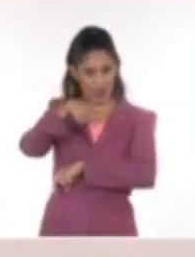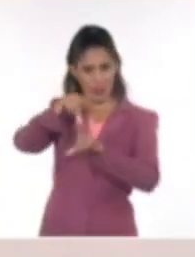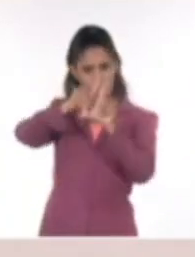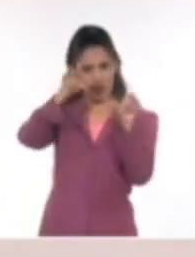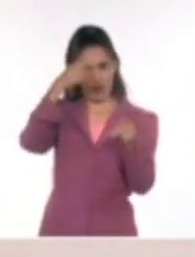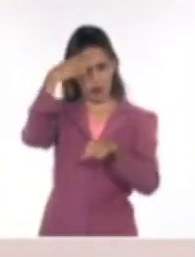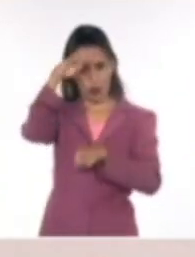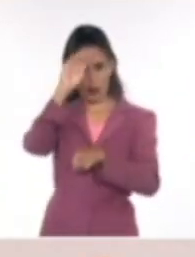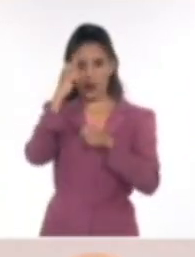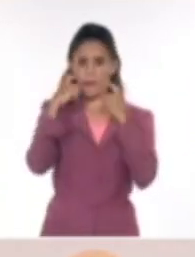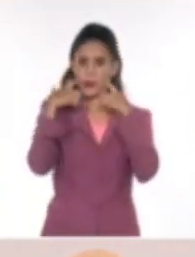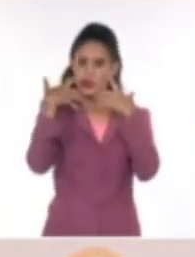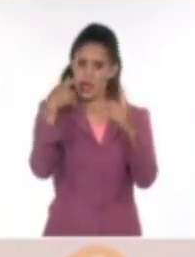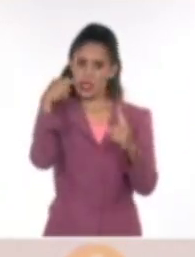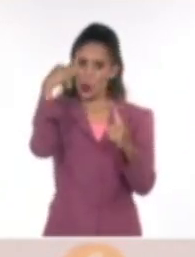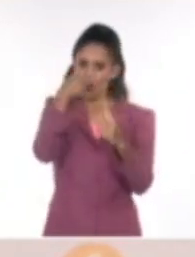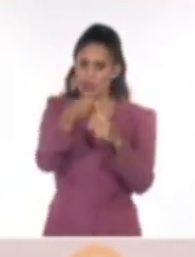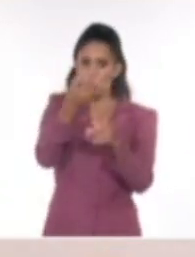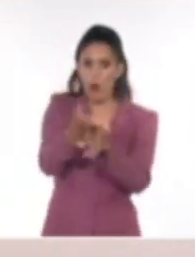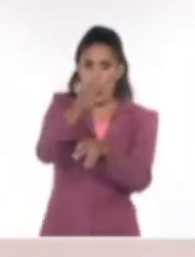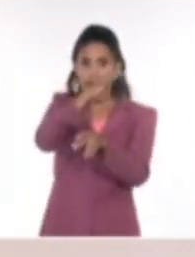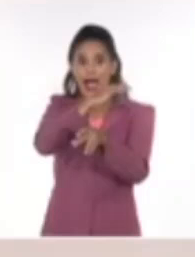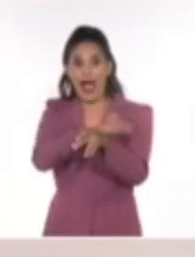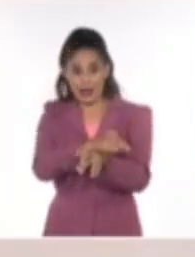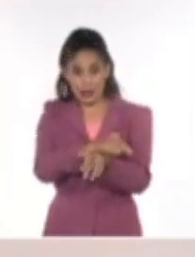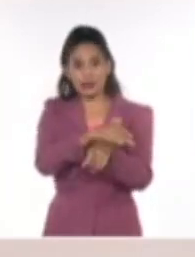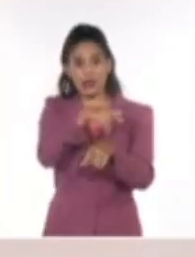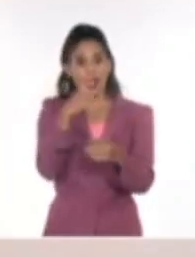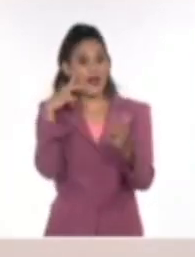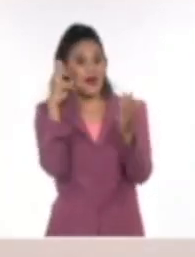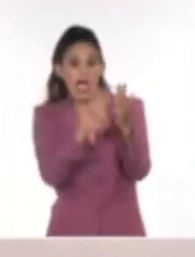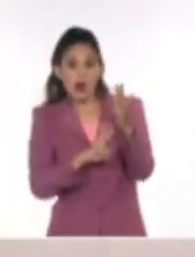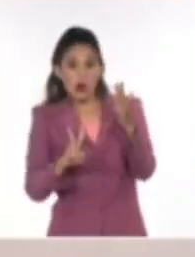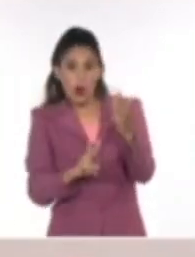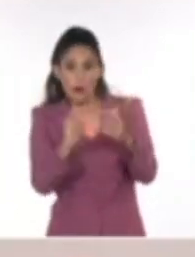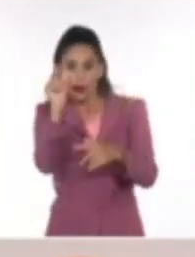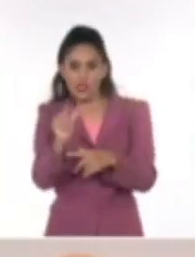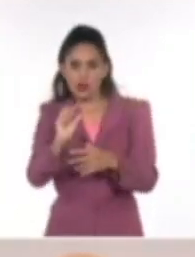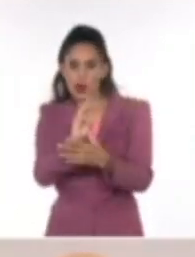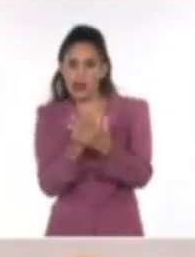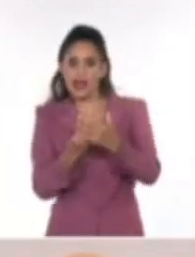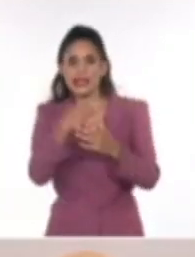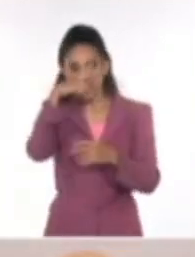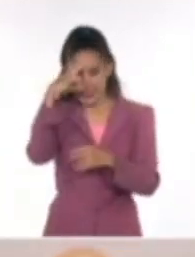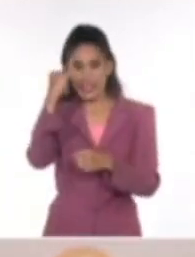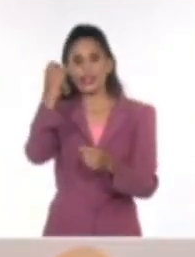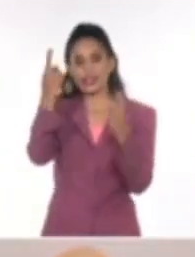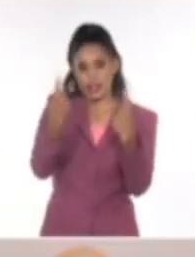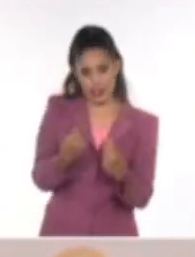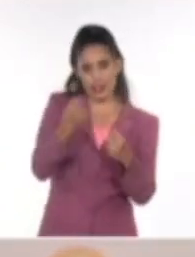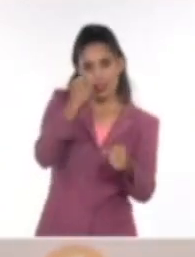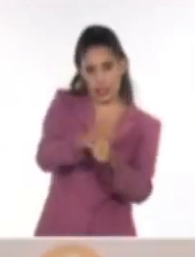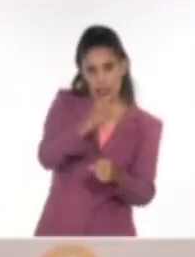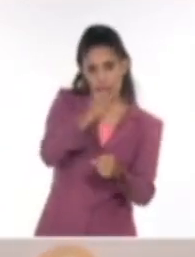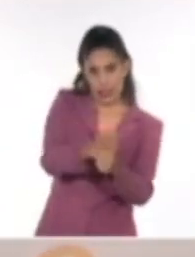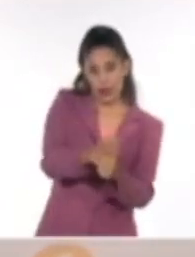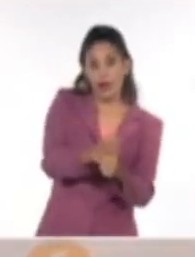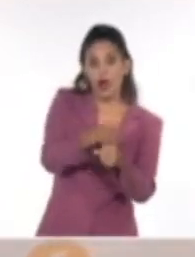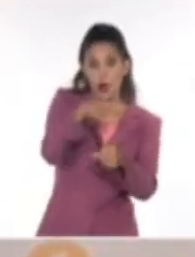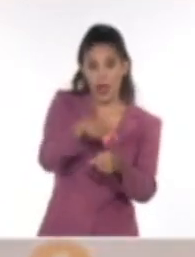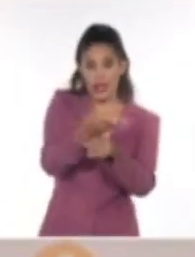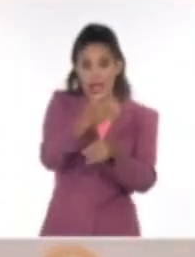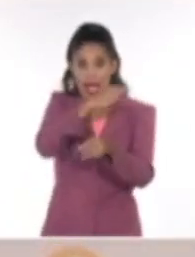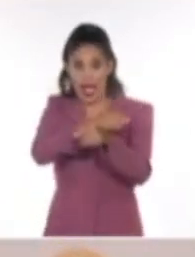primero fueron evaluados las personas que necesitan empleo con esta limitación por los defectólogos comunitarios de los